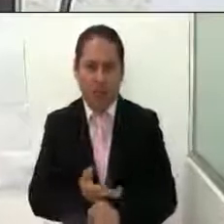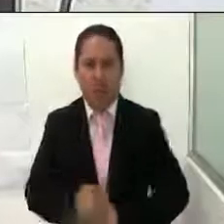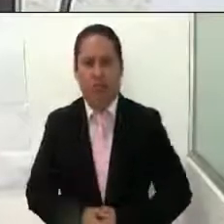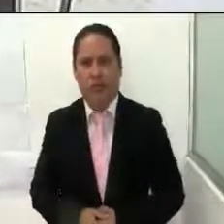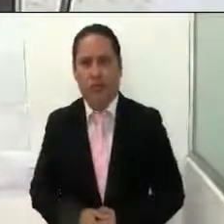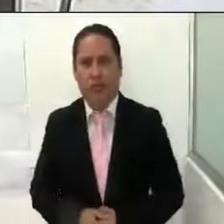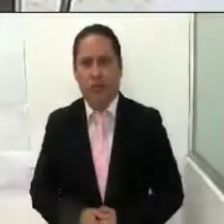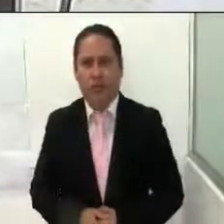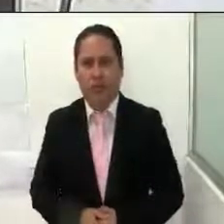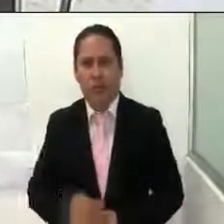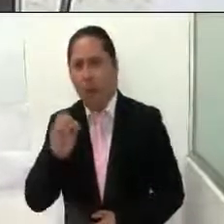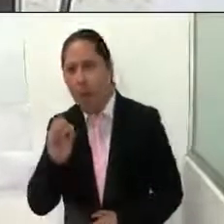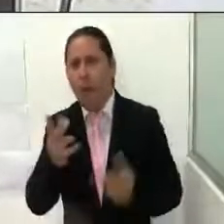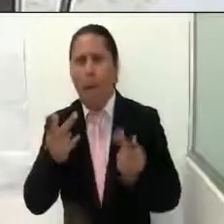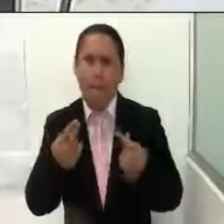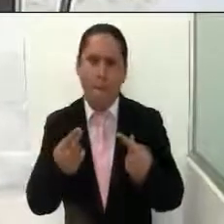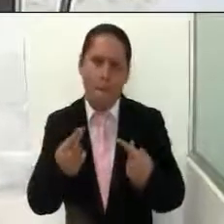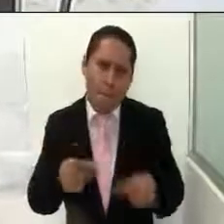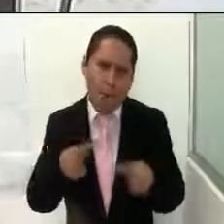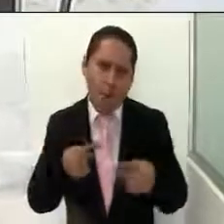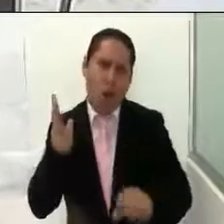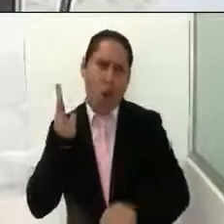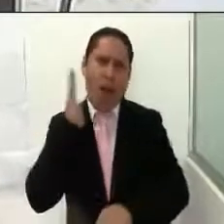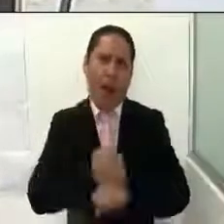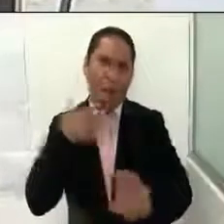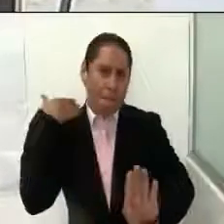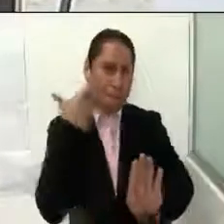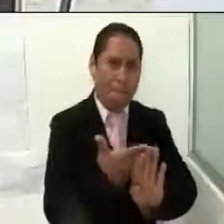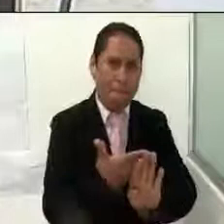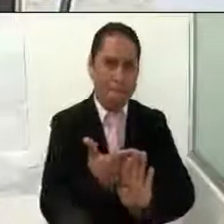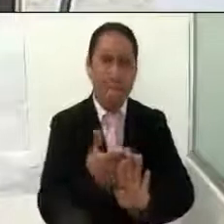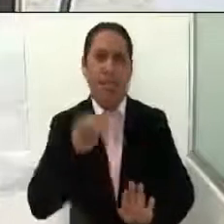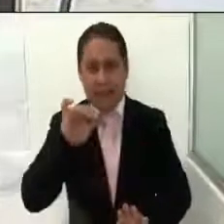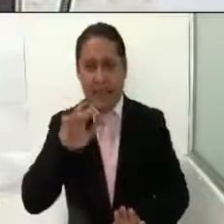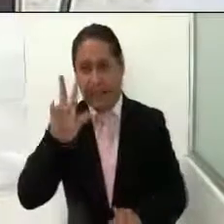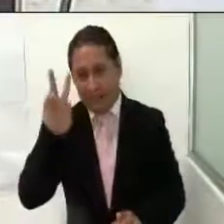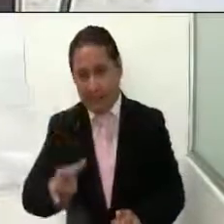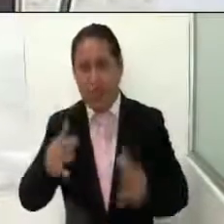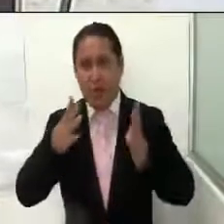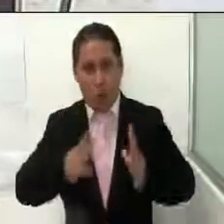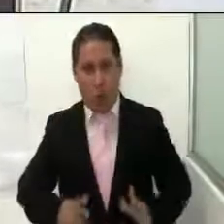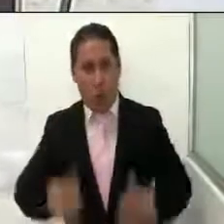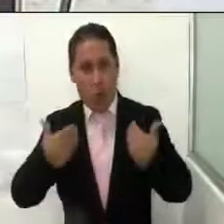o persona alguna en el imponer un castigo corporal que atente contra la dignidad humana